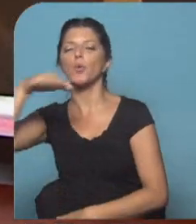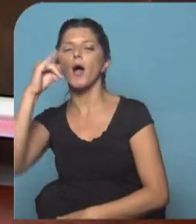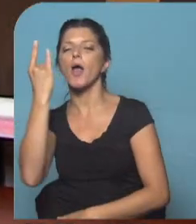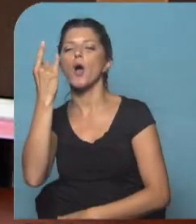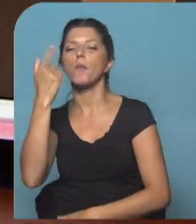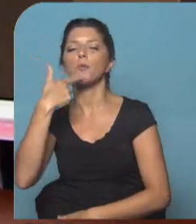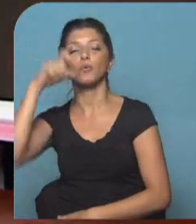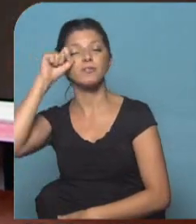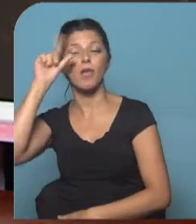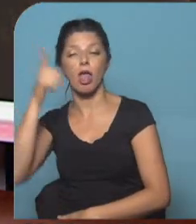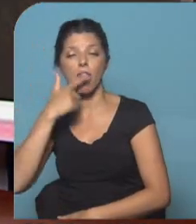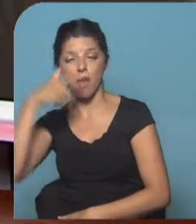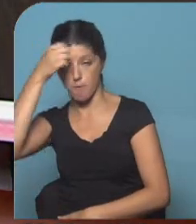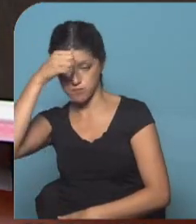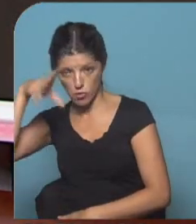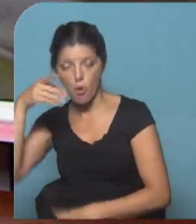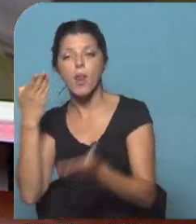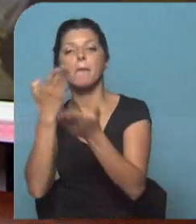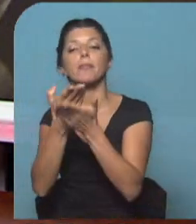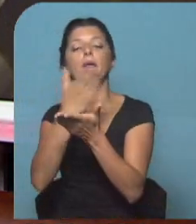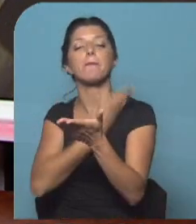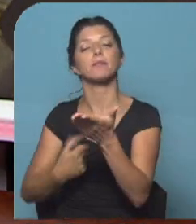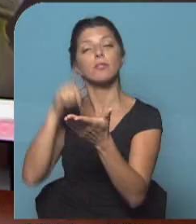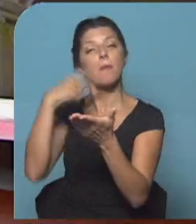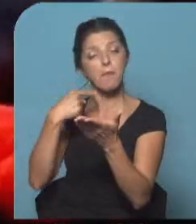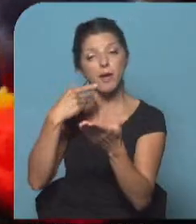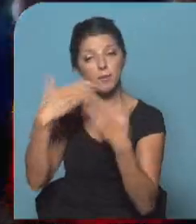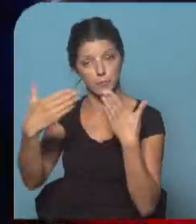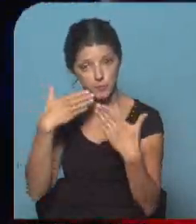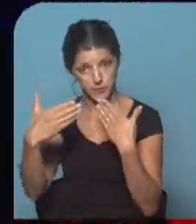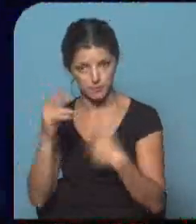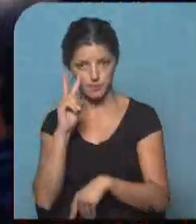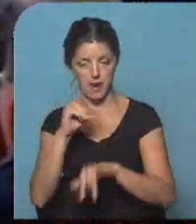Generalitat, Puigdemont, llama a Rajoy al diálogo. Vemos un informe y lo analizamos.